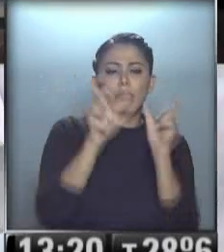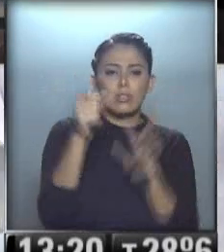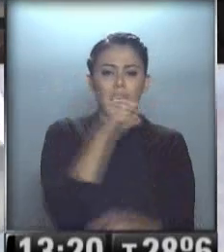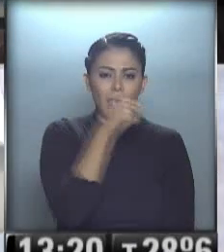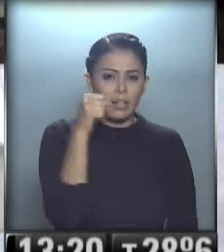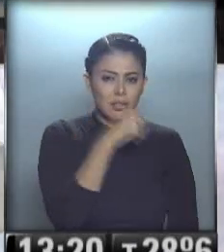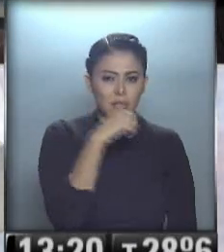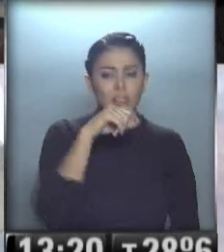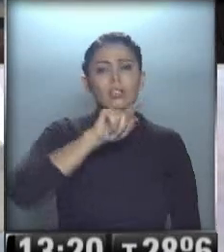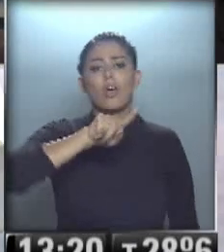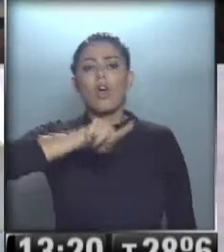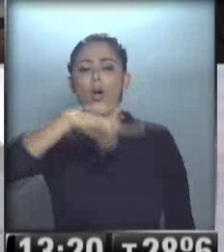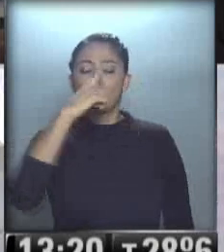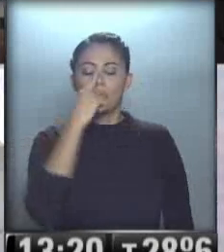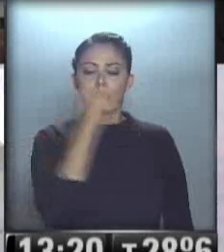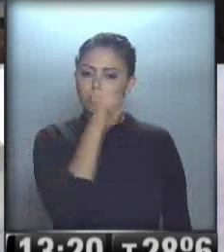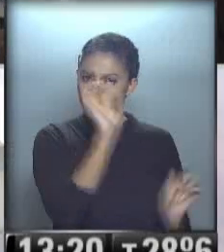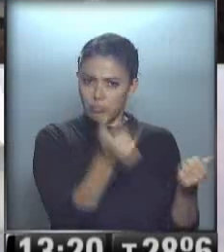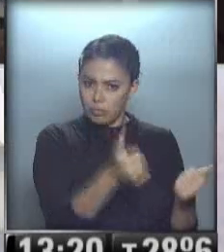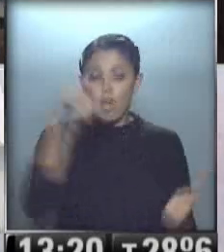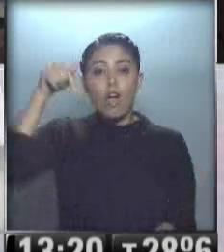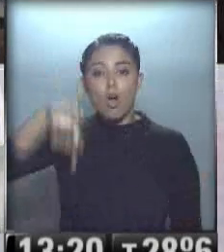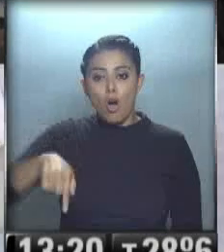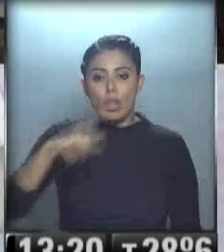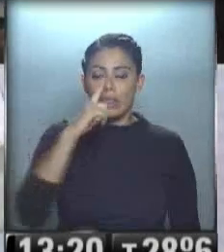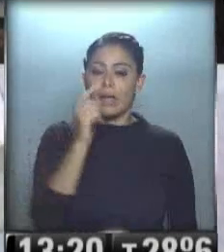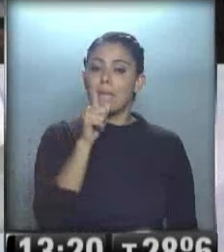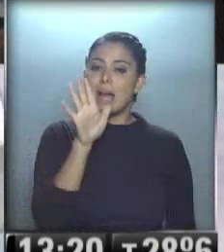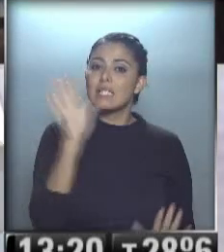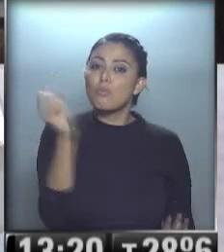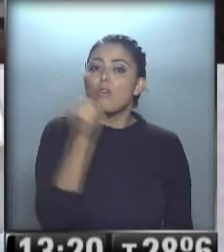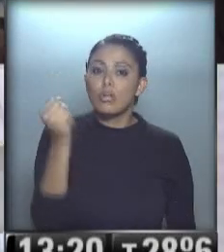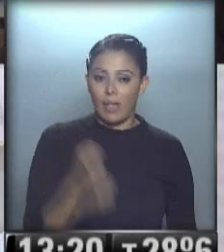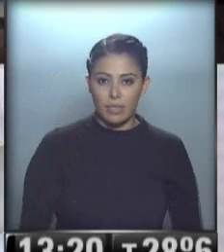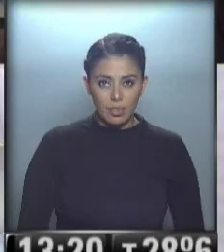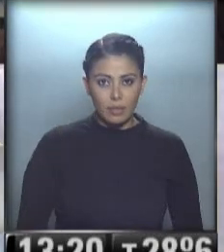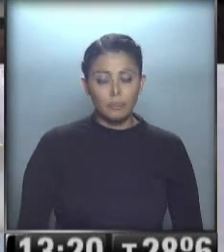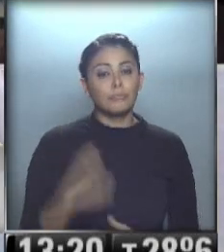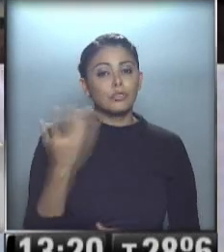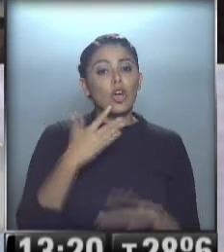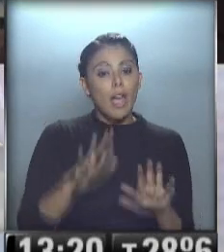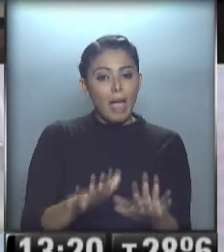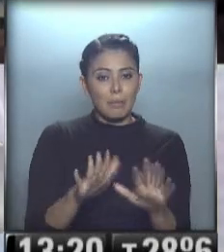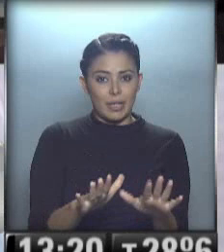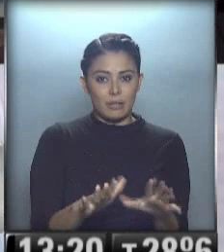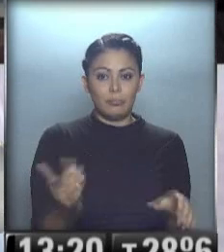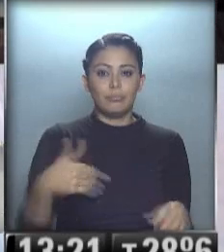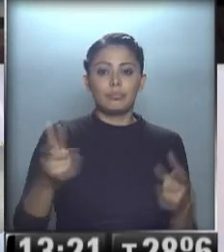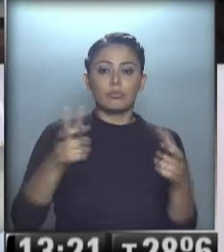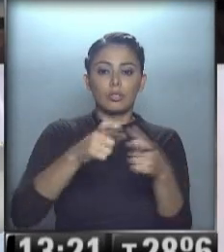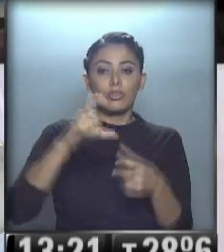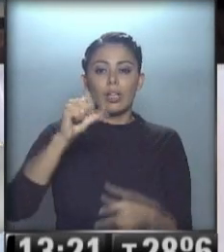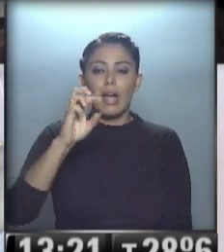primera uno de los hijos de Alí Primera Hoy es un día que parece muy importante porque se espera la reunión entre Enrique